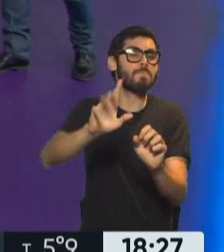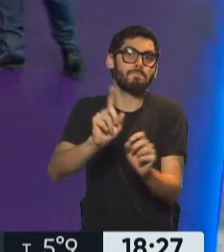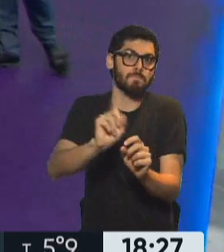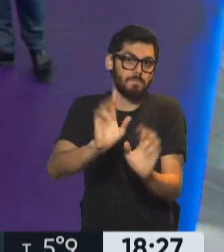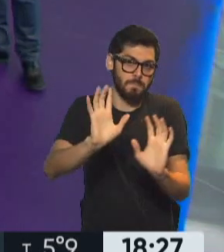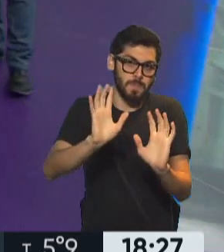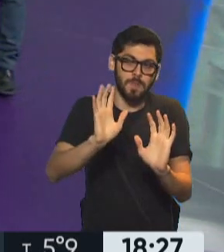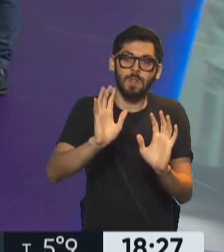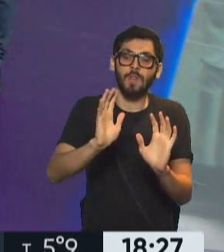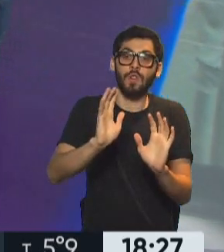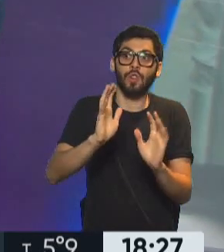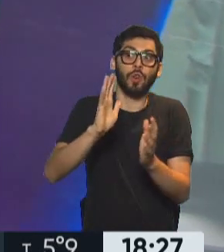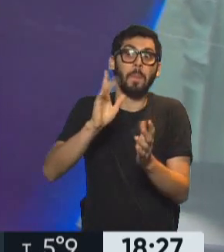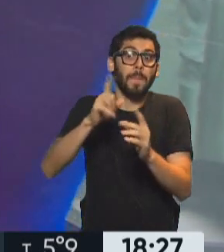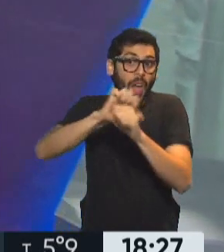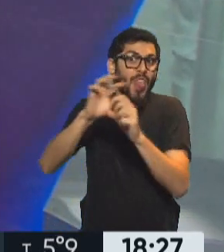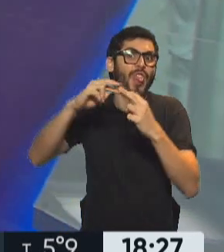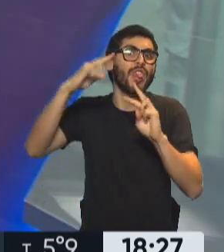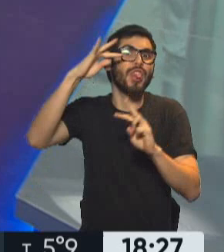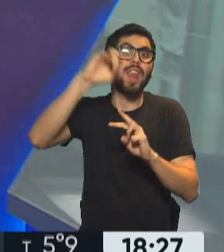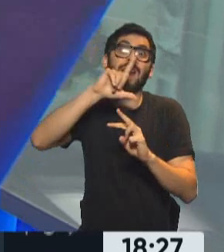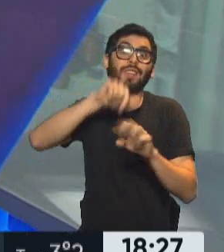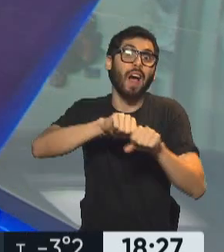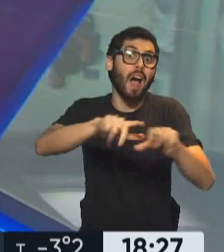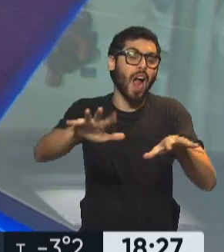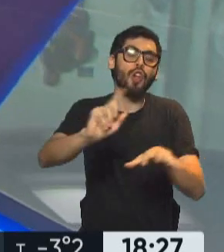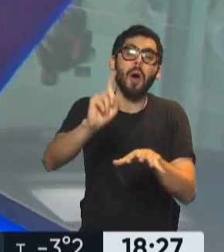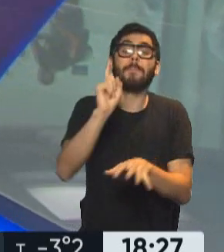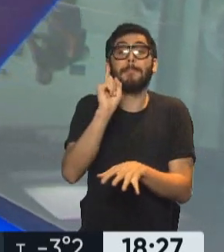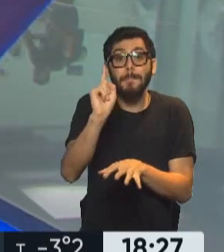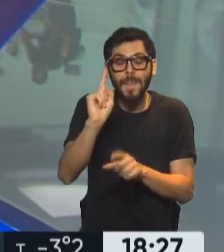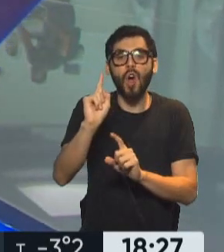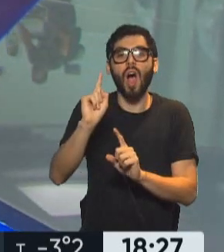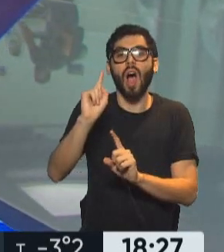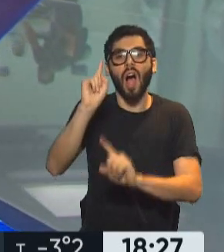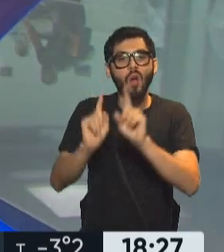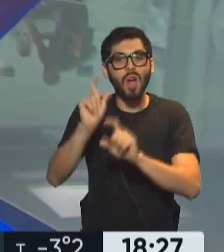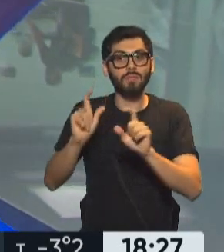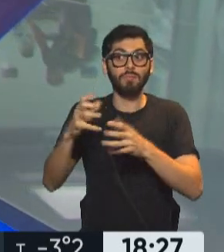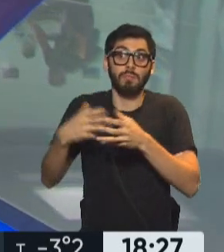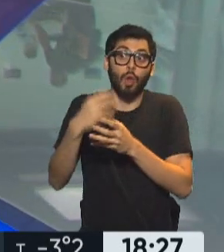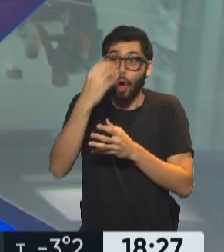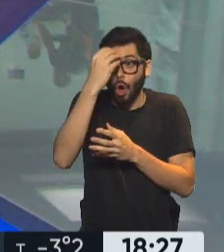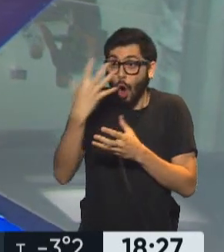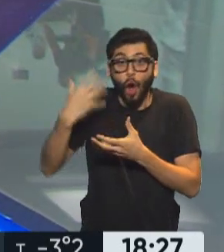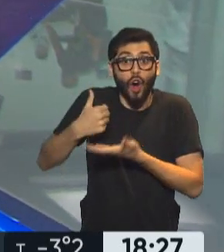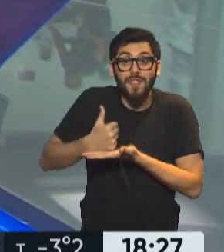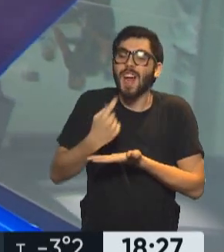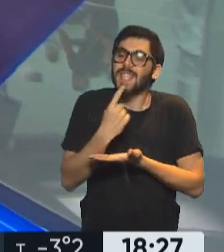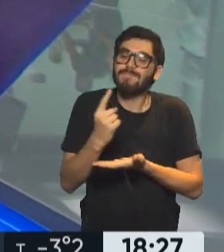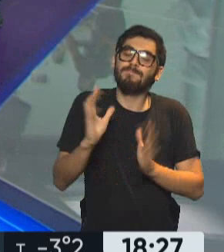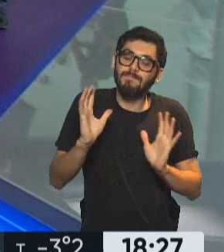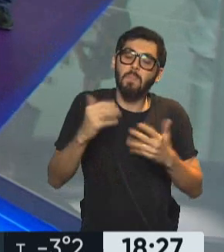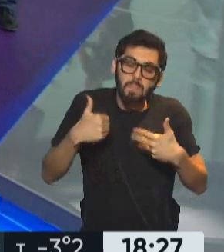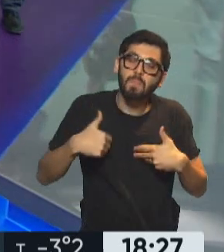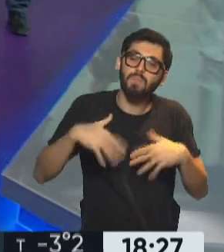del virus en cuanto a la variante Delta, pero desde hoy ya comenzamos a escuchar algunas declaraciones, incluso oficiales, que hablan